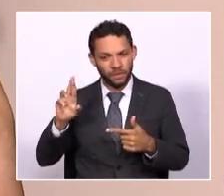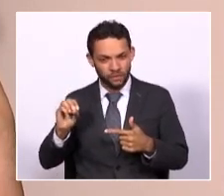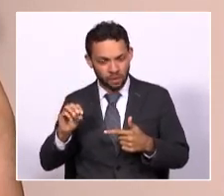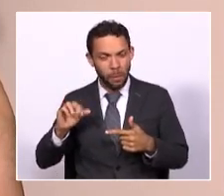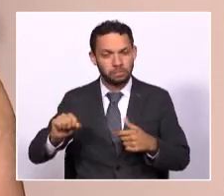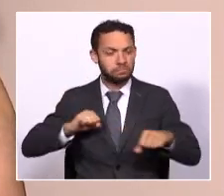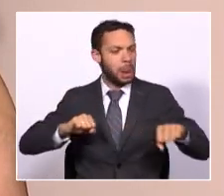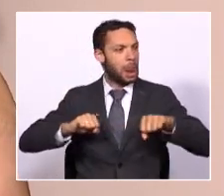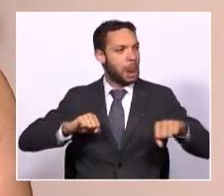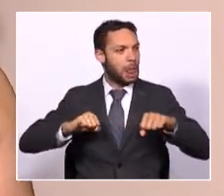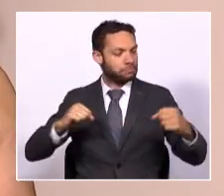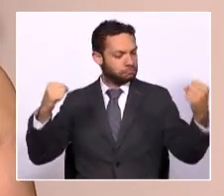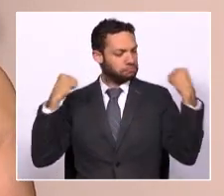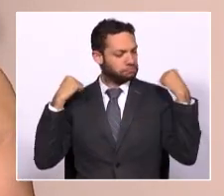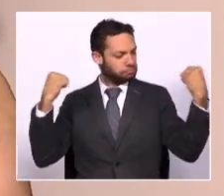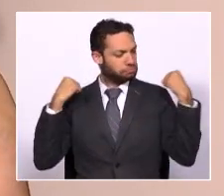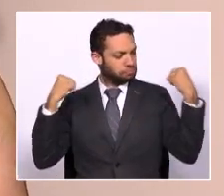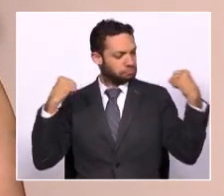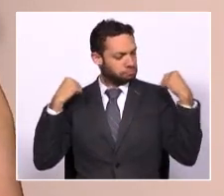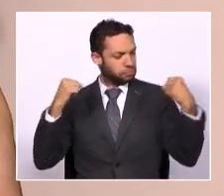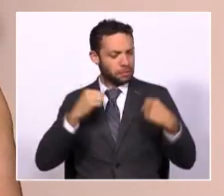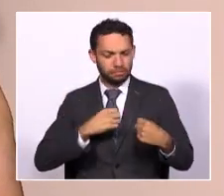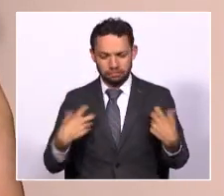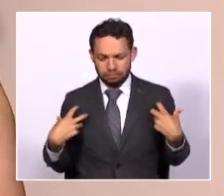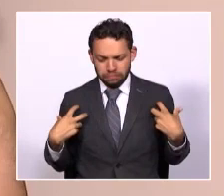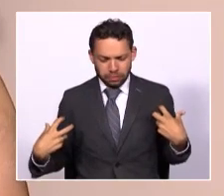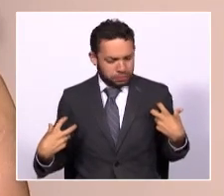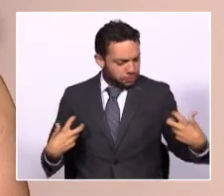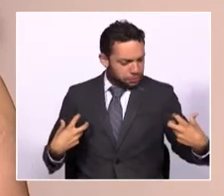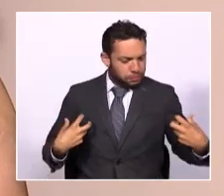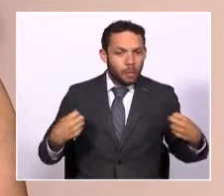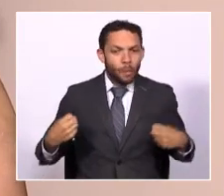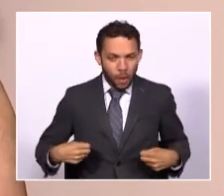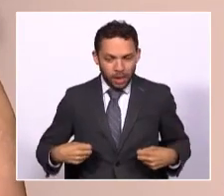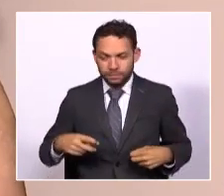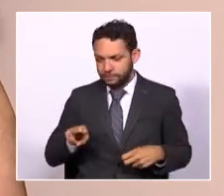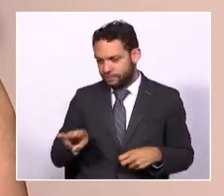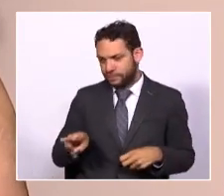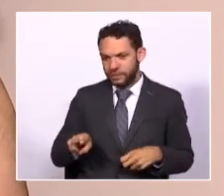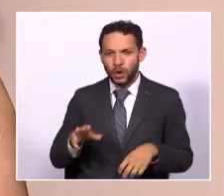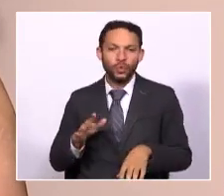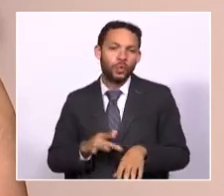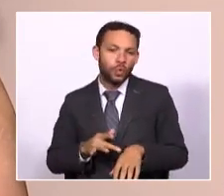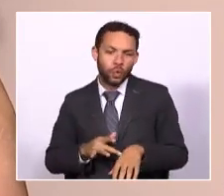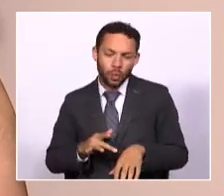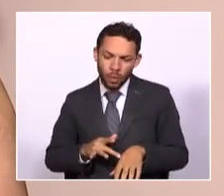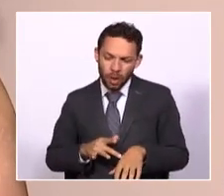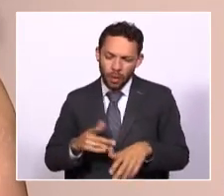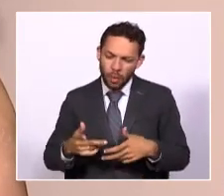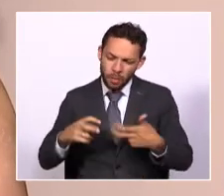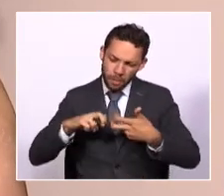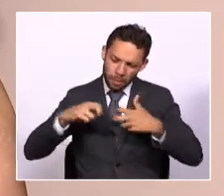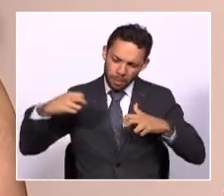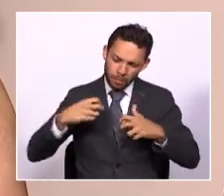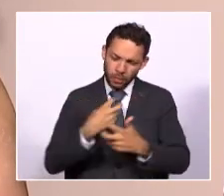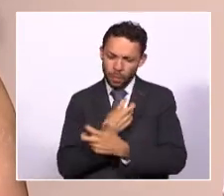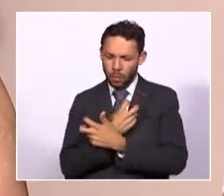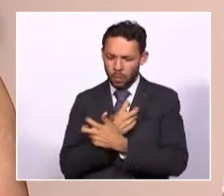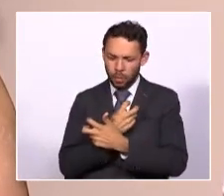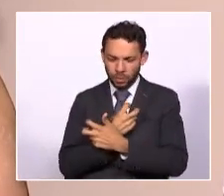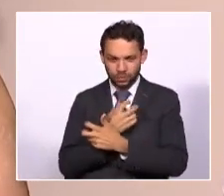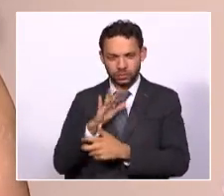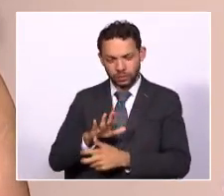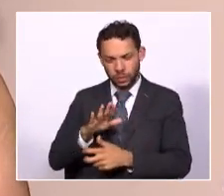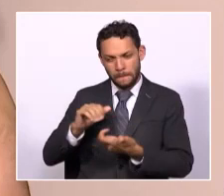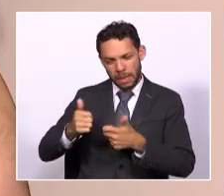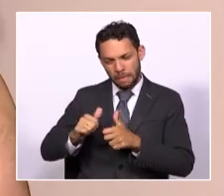buena definición muscular, entonces a través de esas estructuras musculares podemos empezar a establecer ese equilibrio que hay entre un hemisferio del cuerpo y el